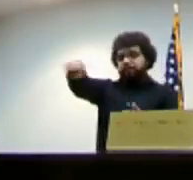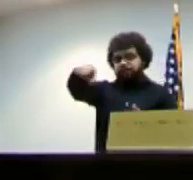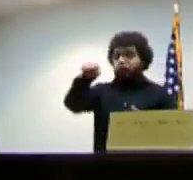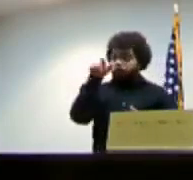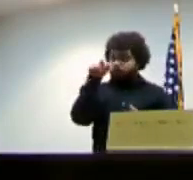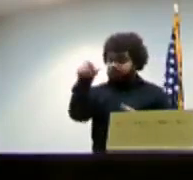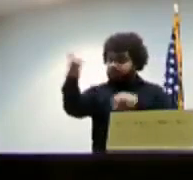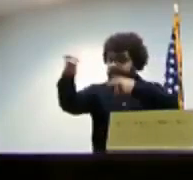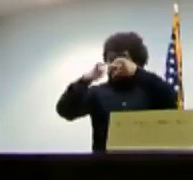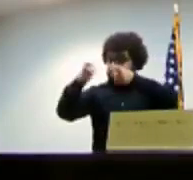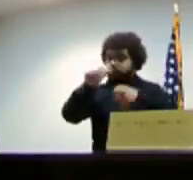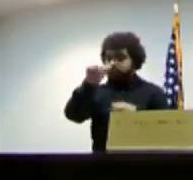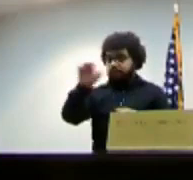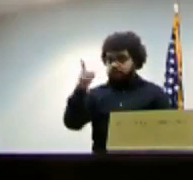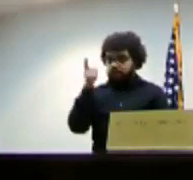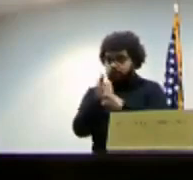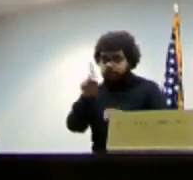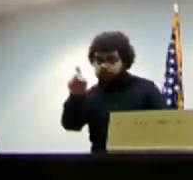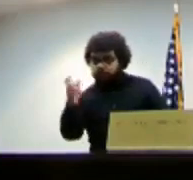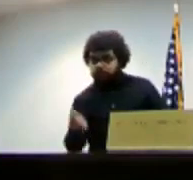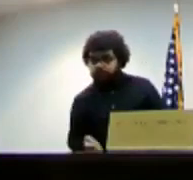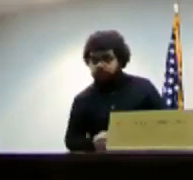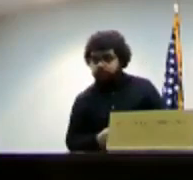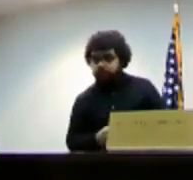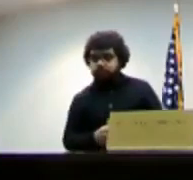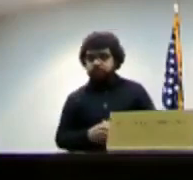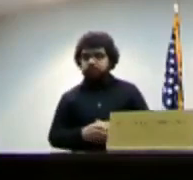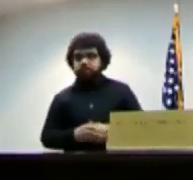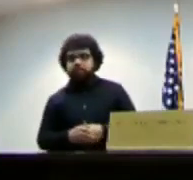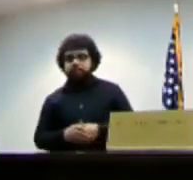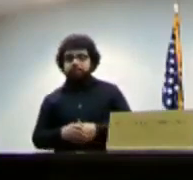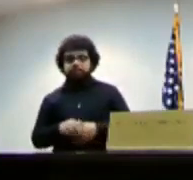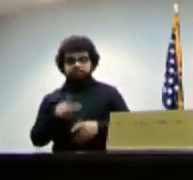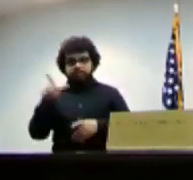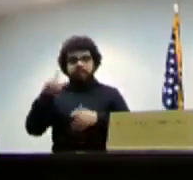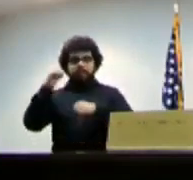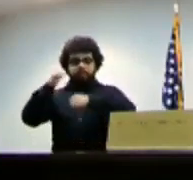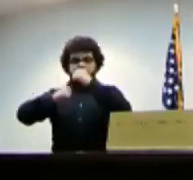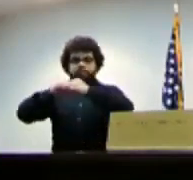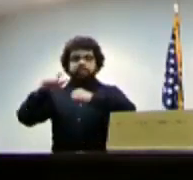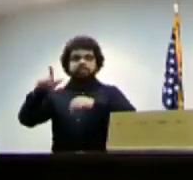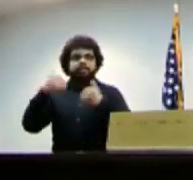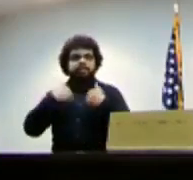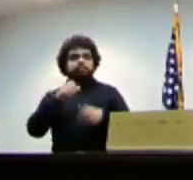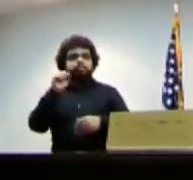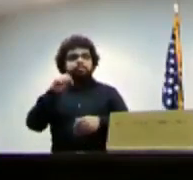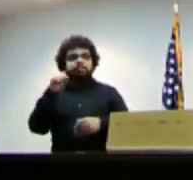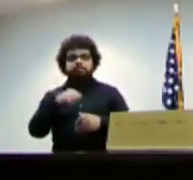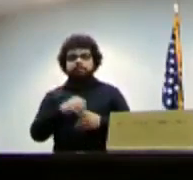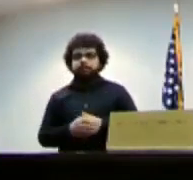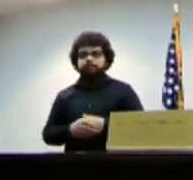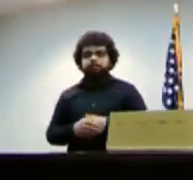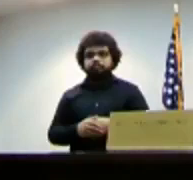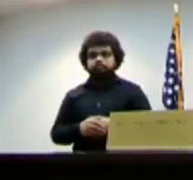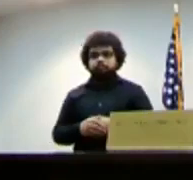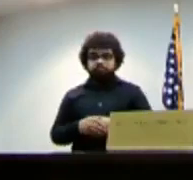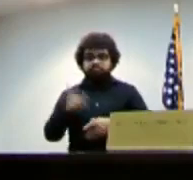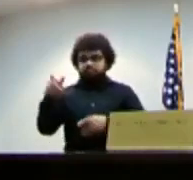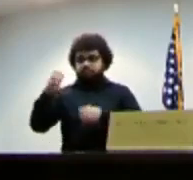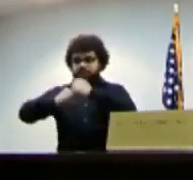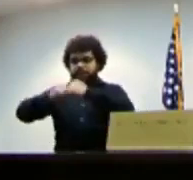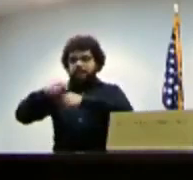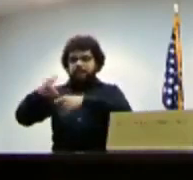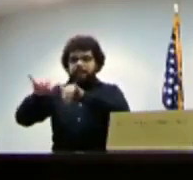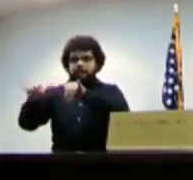eléctrica, correcto, todavía, de lo que queda. De la estructura que tenemos allí, sí. De lo que queda, como usted me dijo la otra vez. De la estructura que queda,